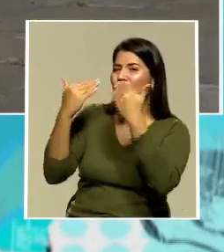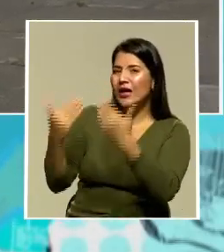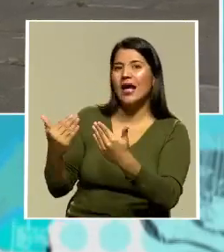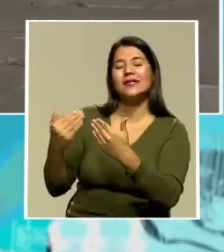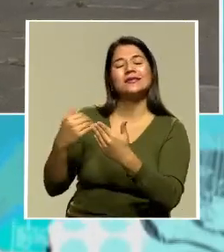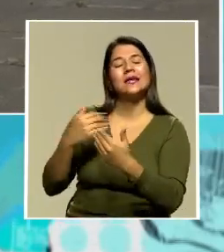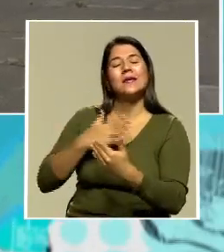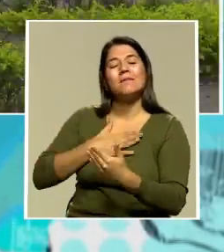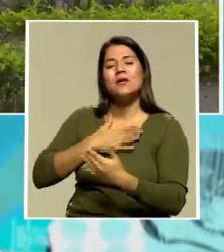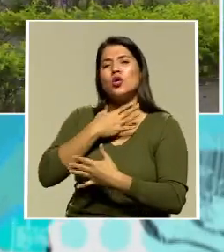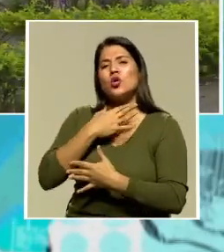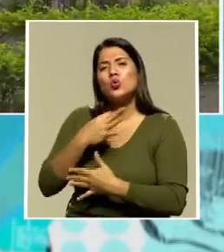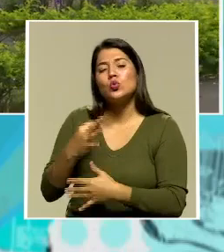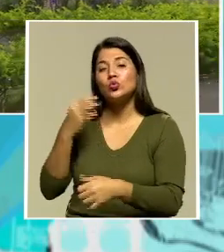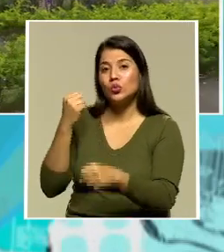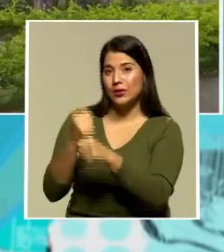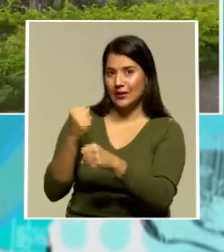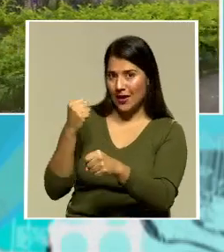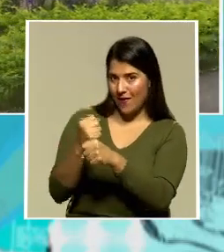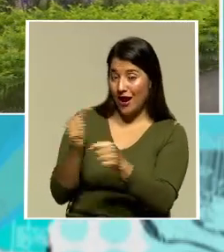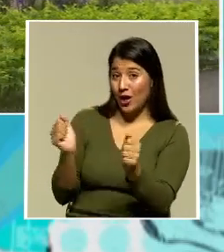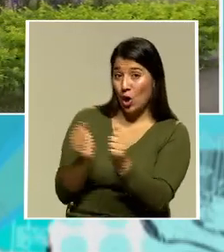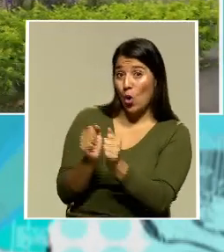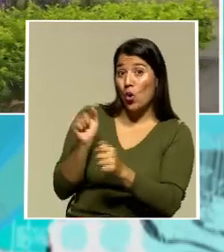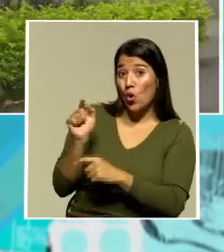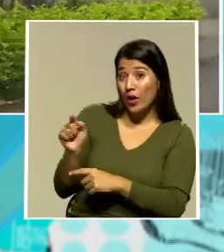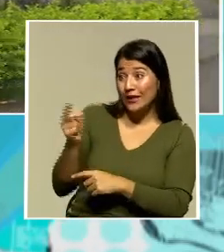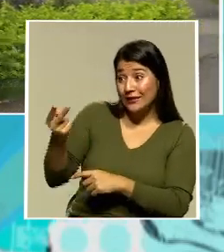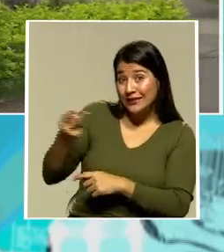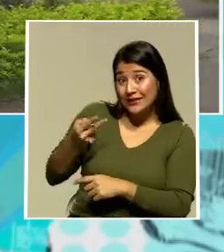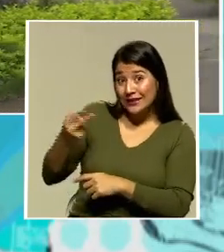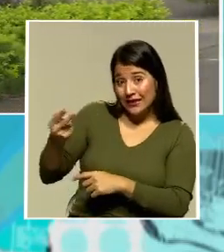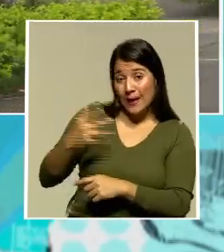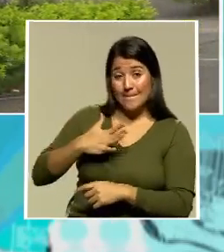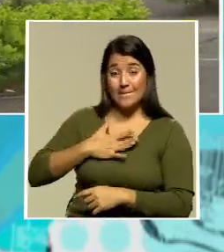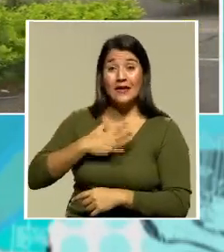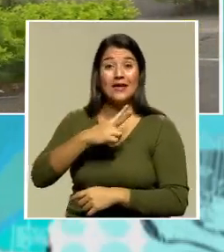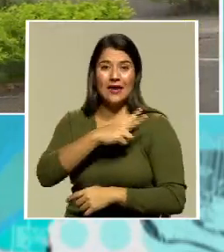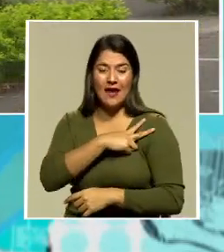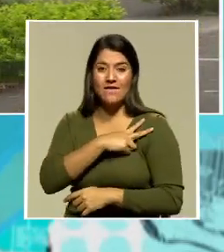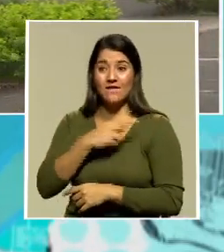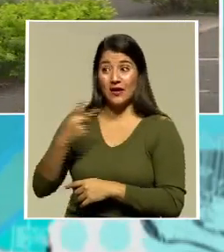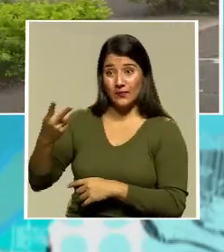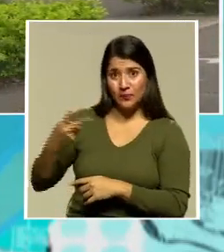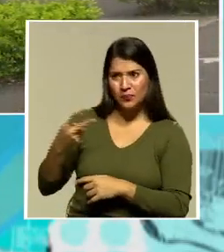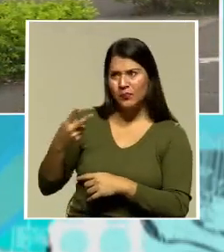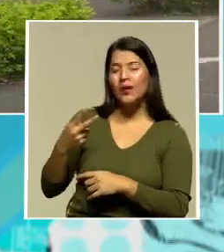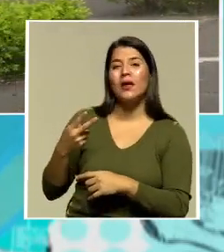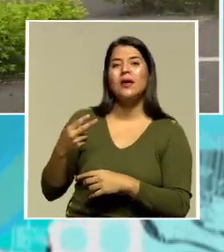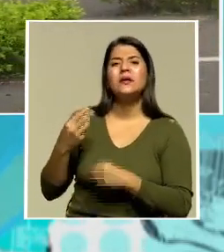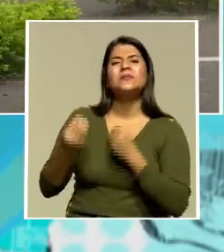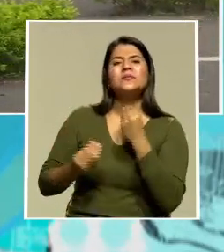de trabajar durante el último año. Hemos estado realizando en conjunto entre la institución,